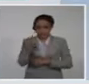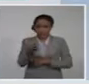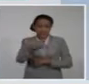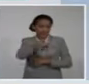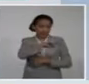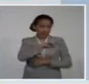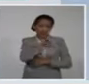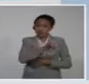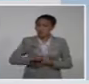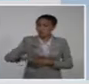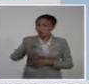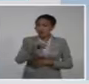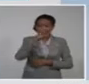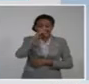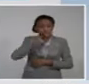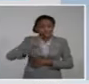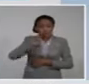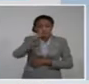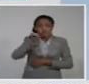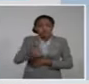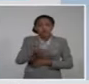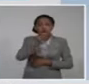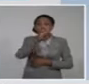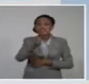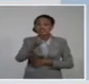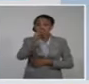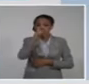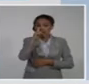cifra elevada de menores de 20 años de edad,